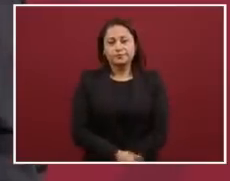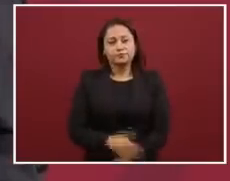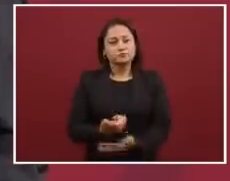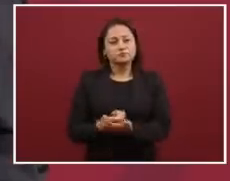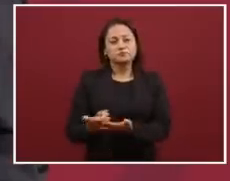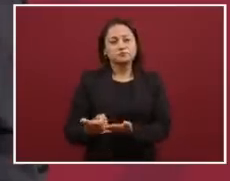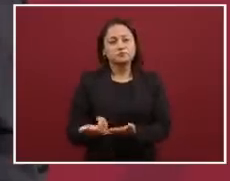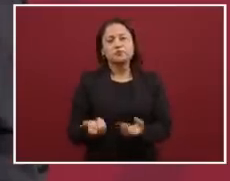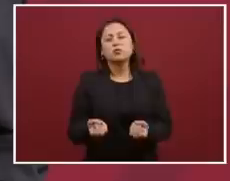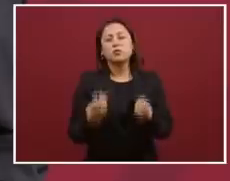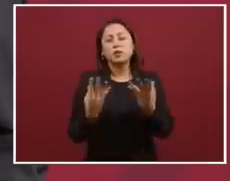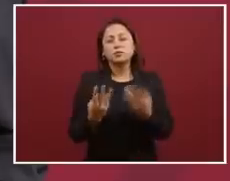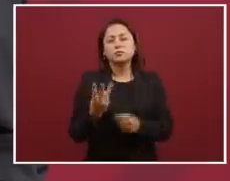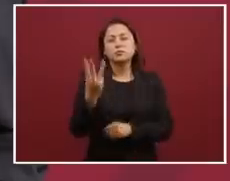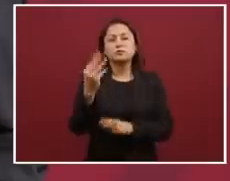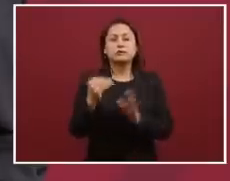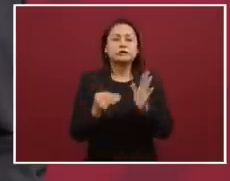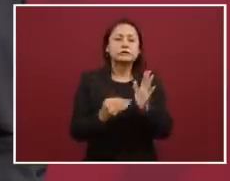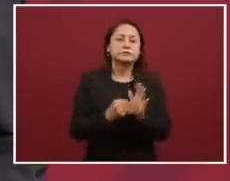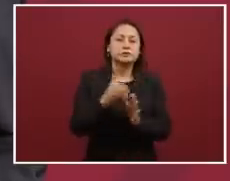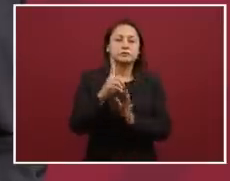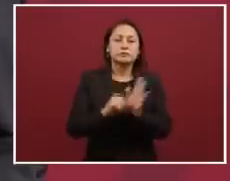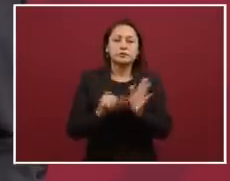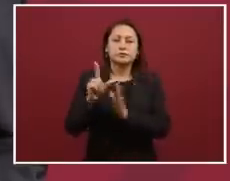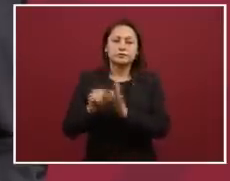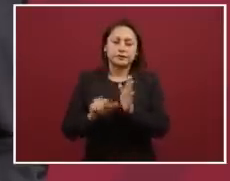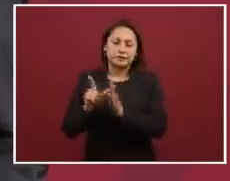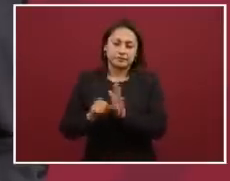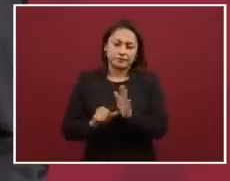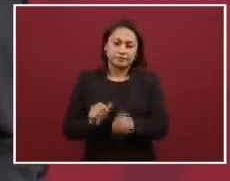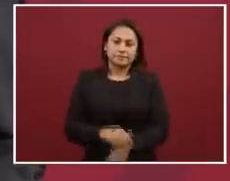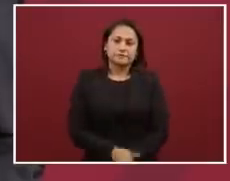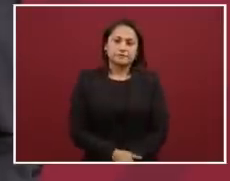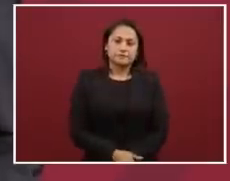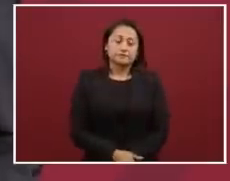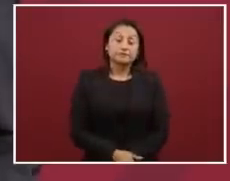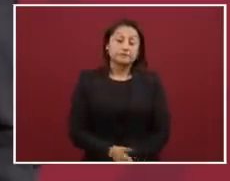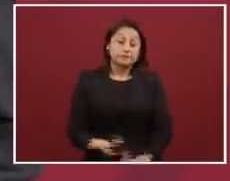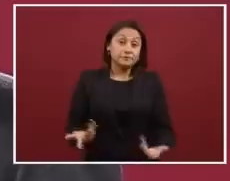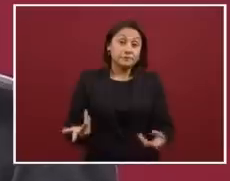3,000 pesos al mes, y además en condiciones